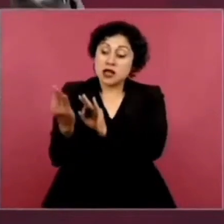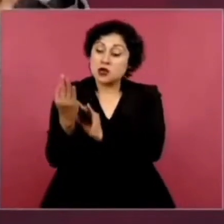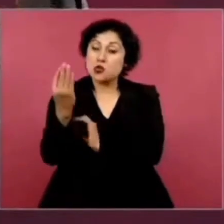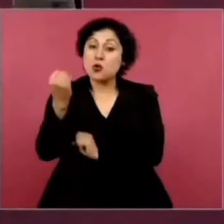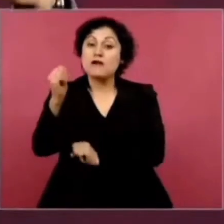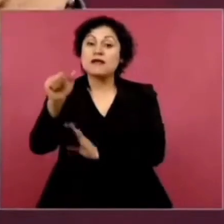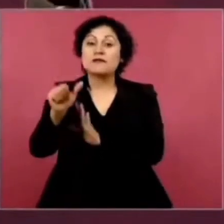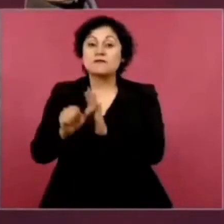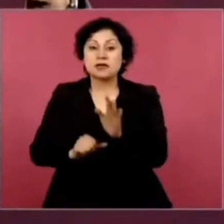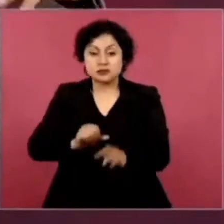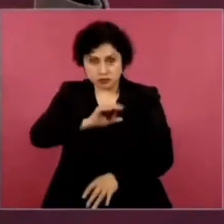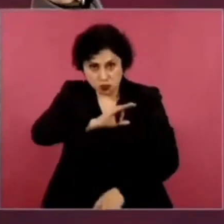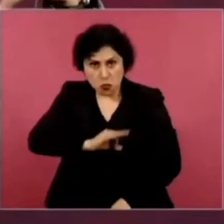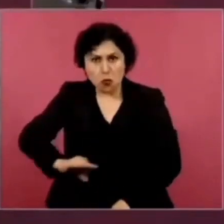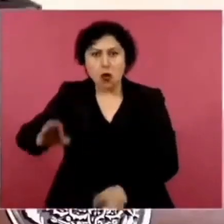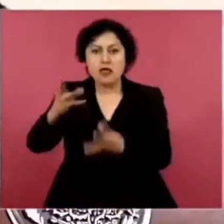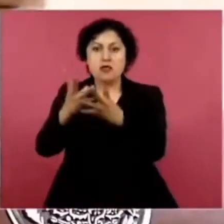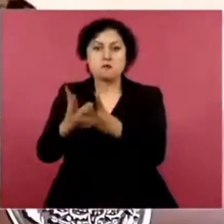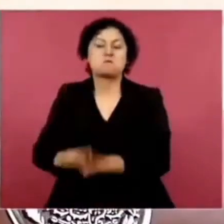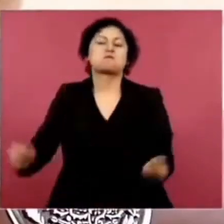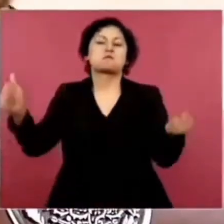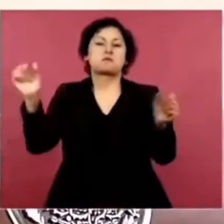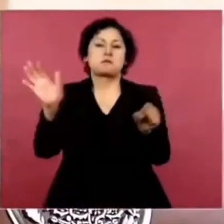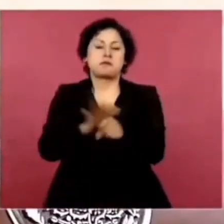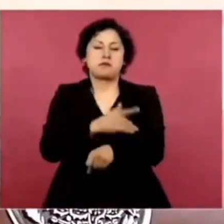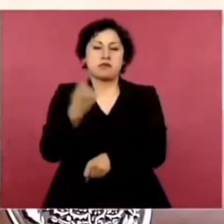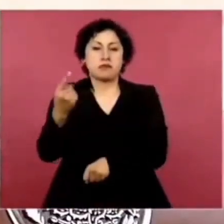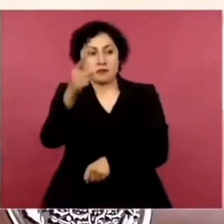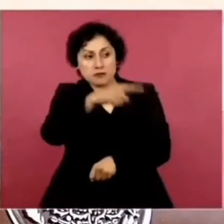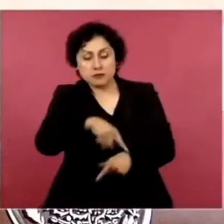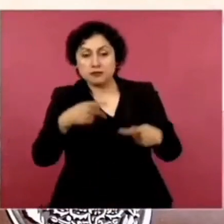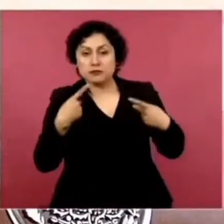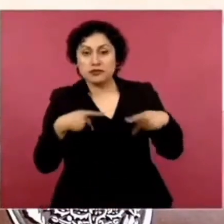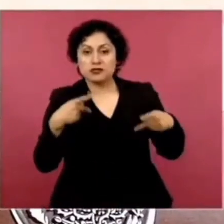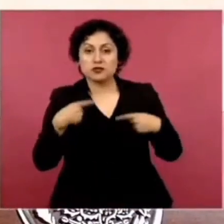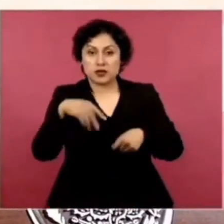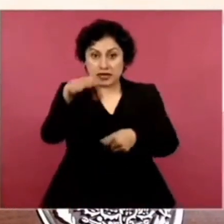gente vota, porque continúe la transformación.